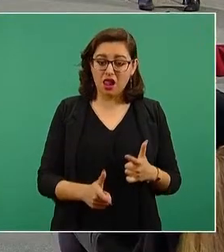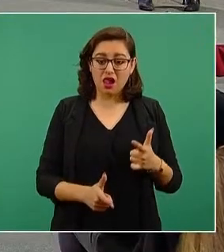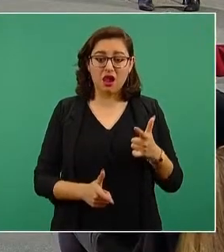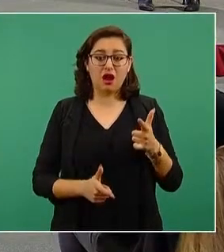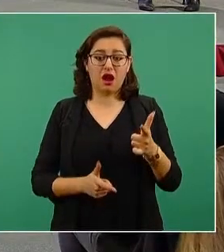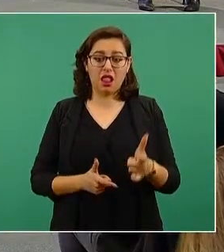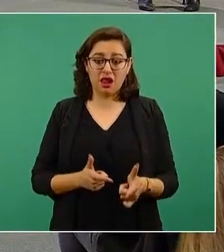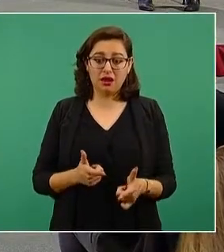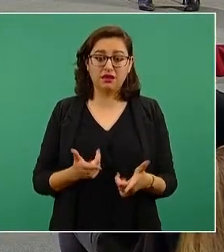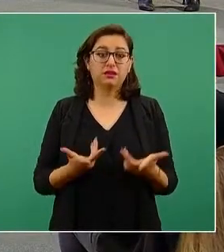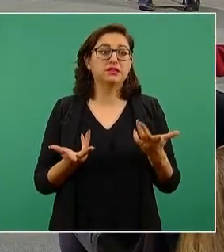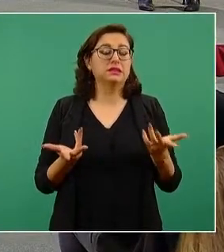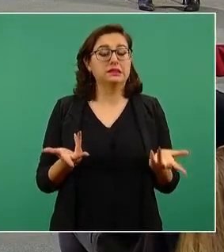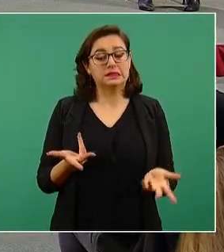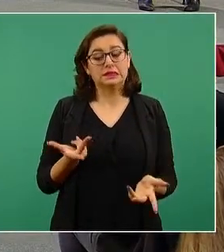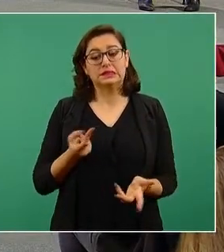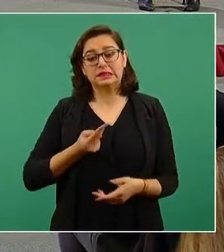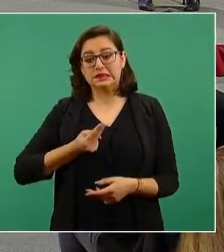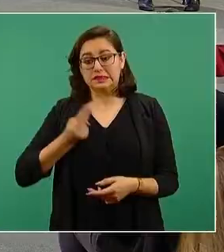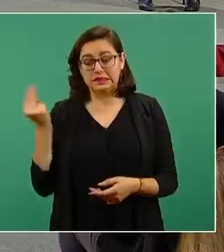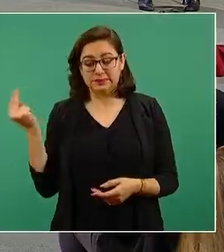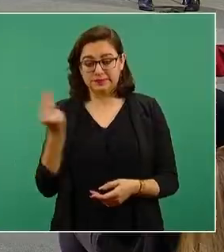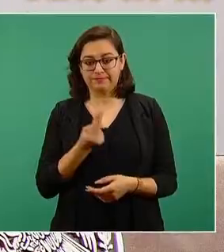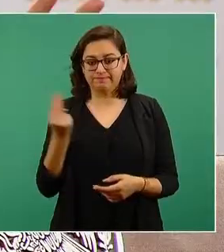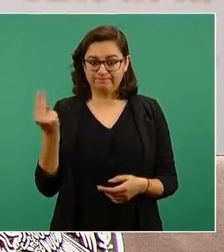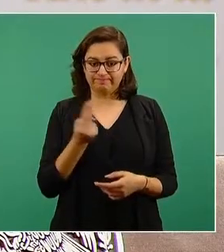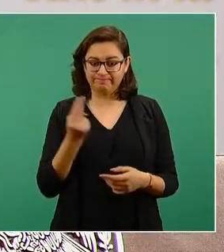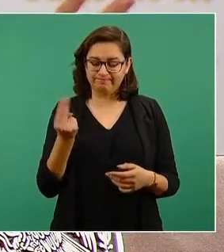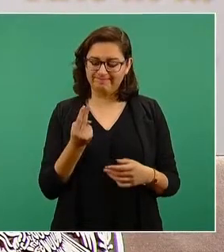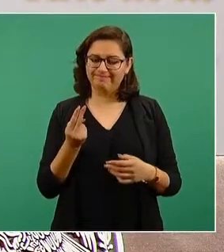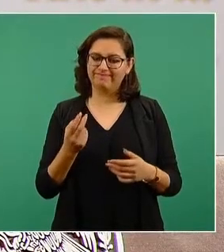Entonces, se requiere pues empujar